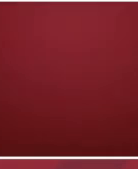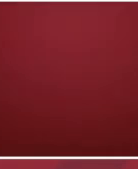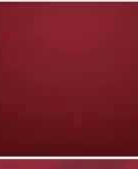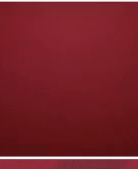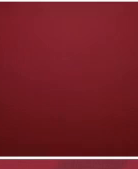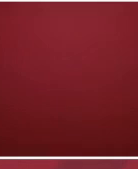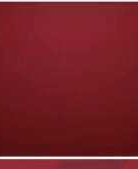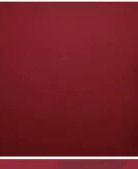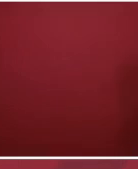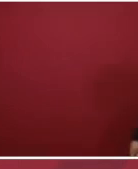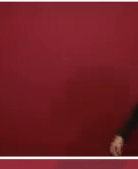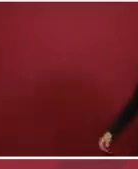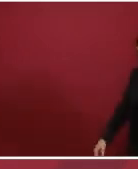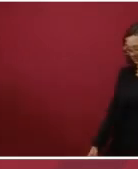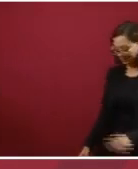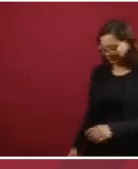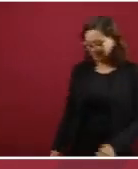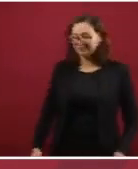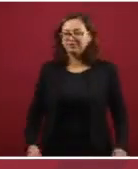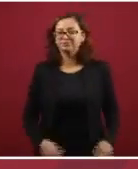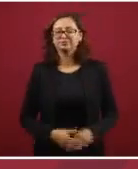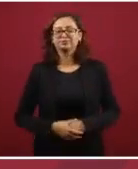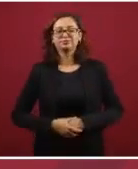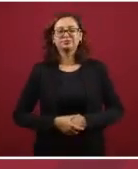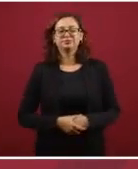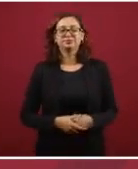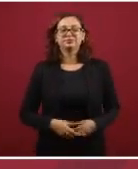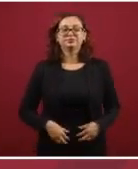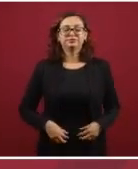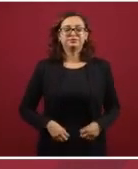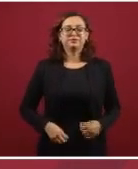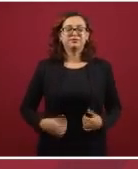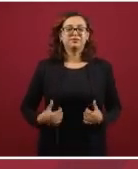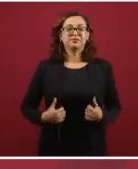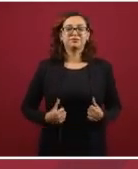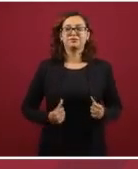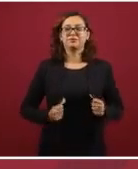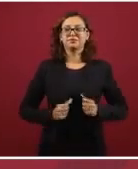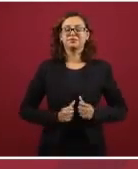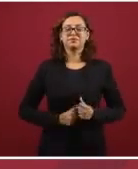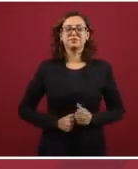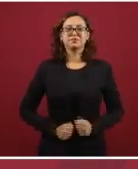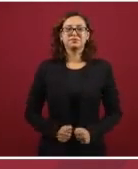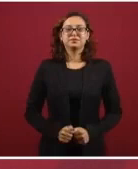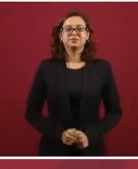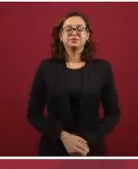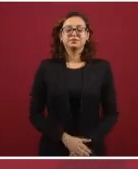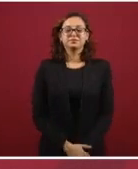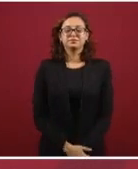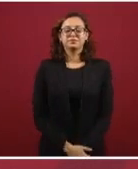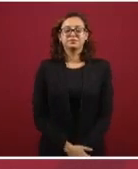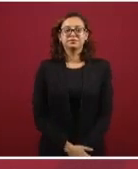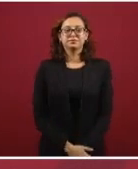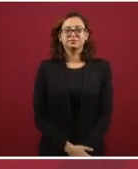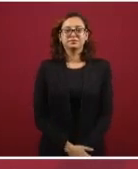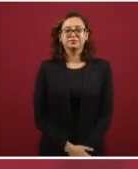este acuerdo que se celebró hace